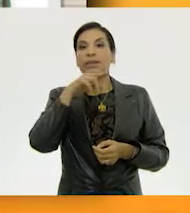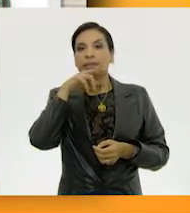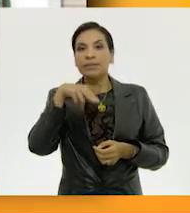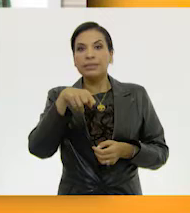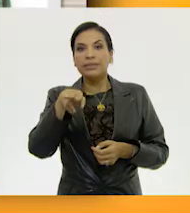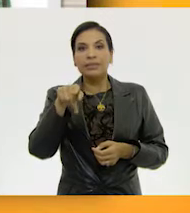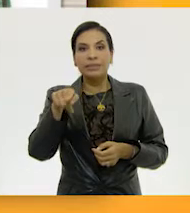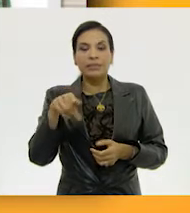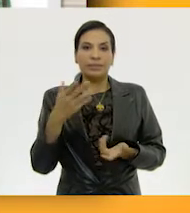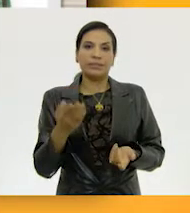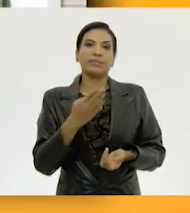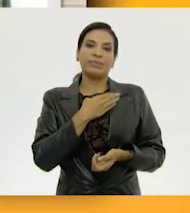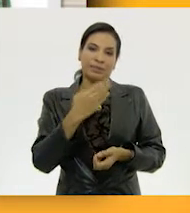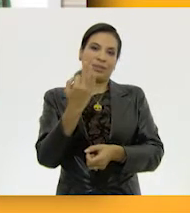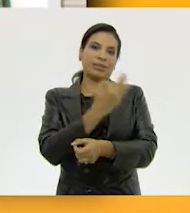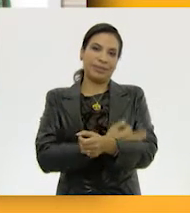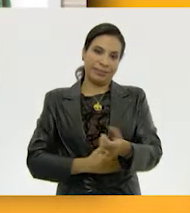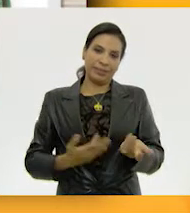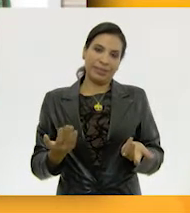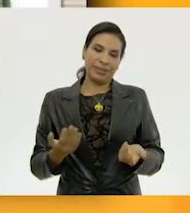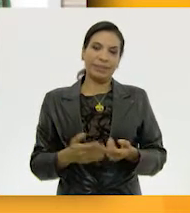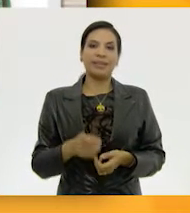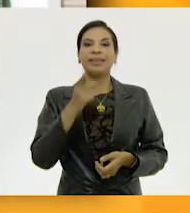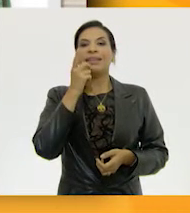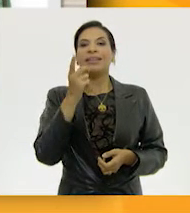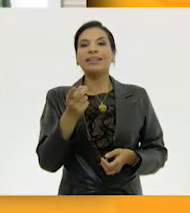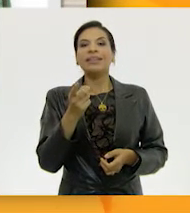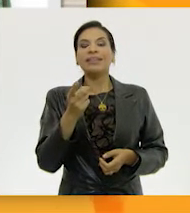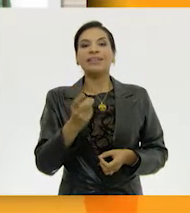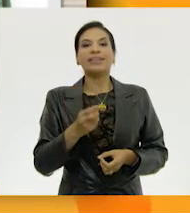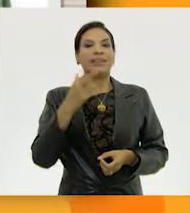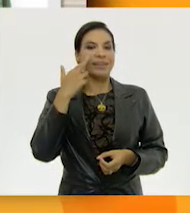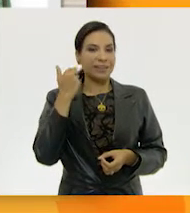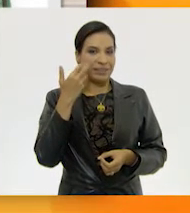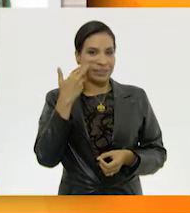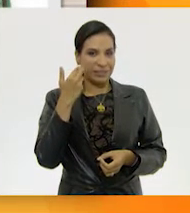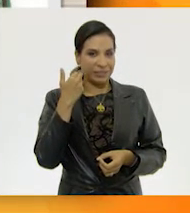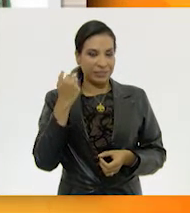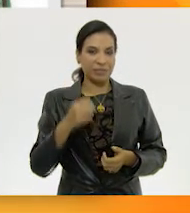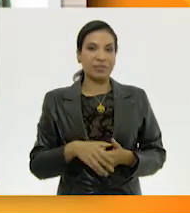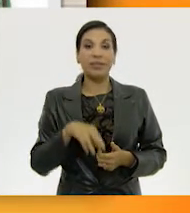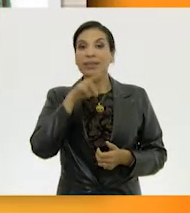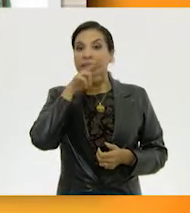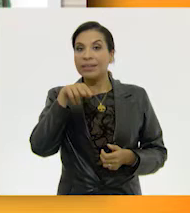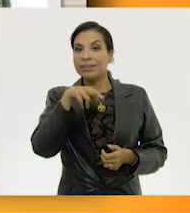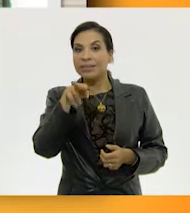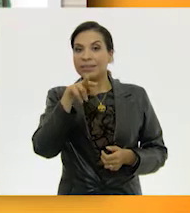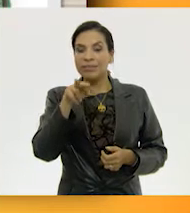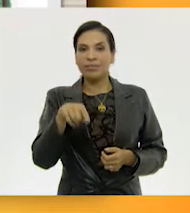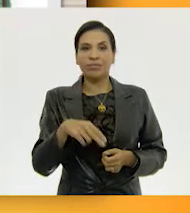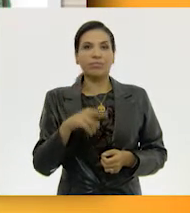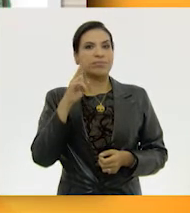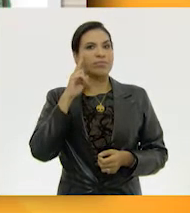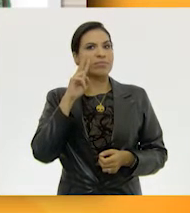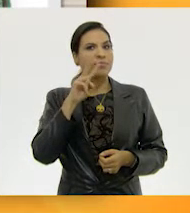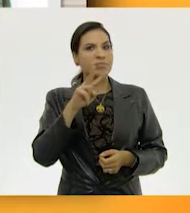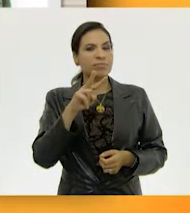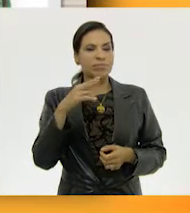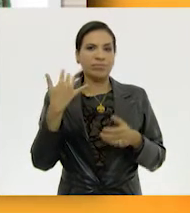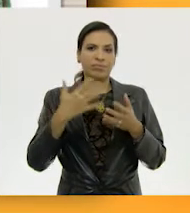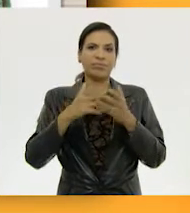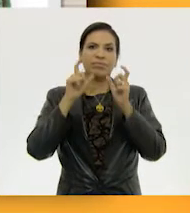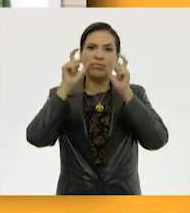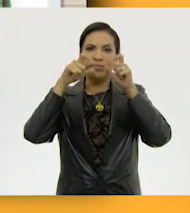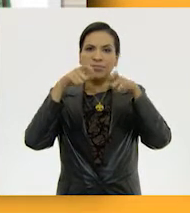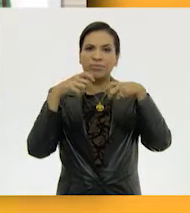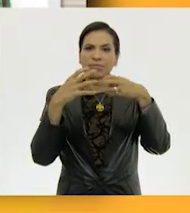serpiente! ¡Buenas tardes!, dijo entonces el ratón. La serpiente se quedó mirando al gran